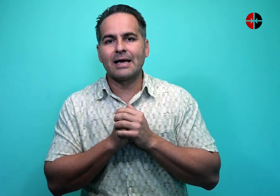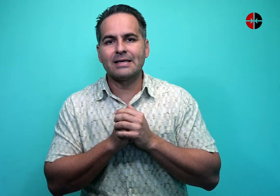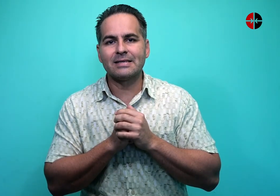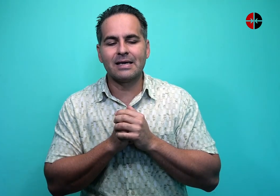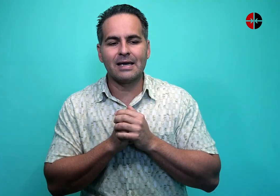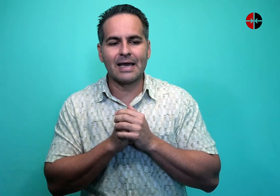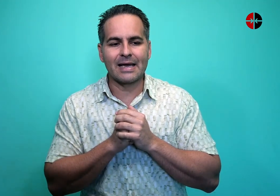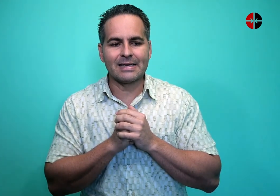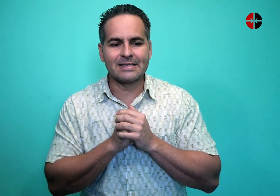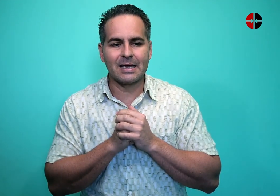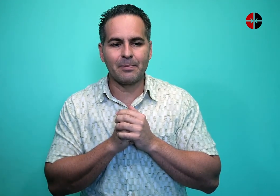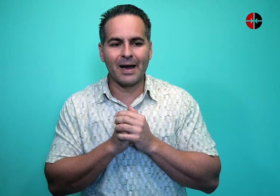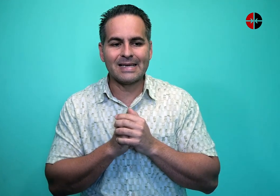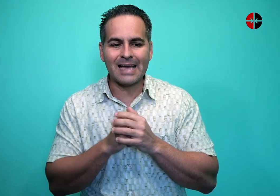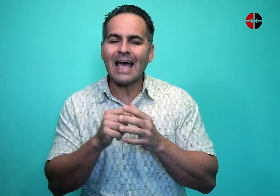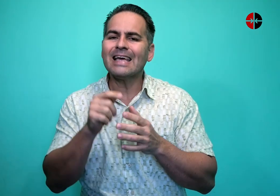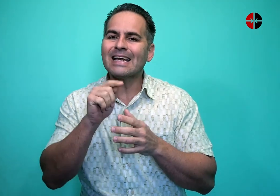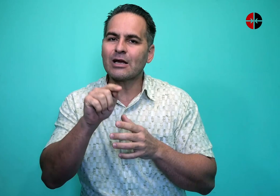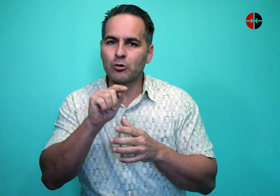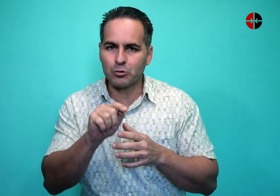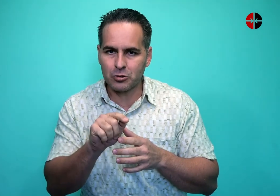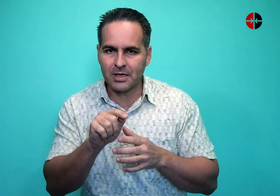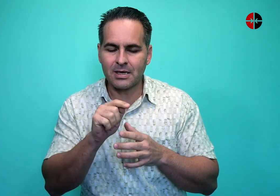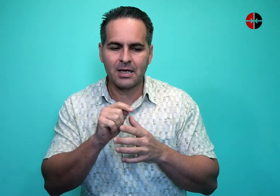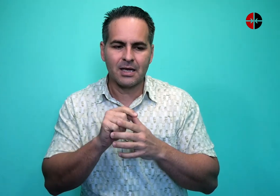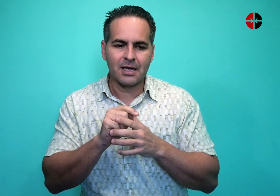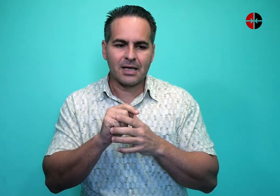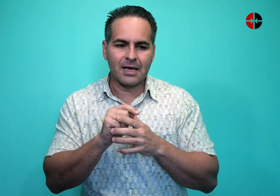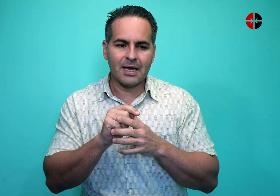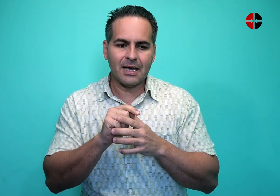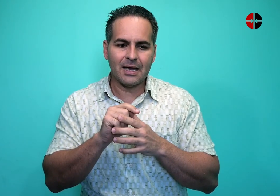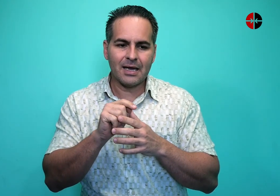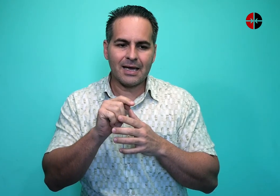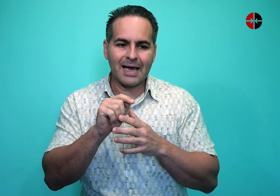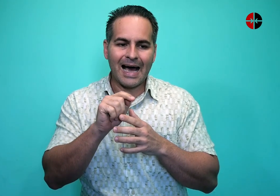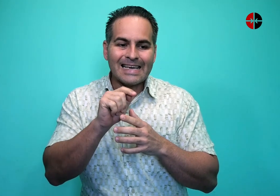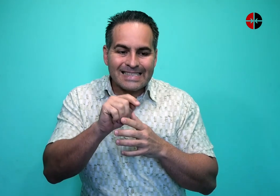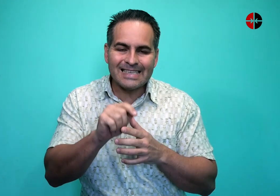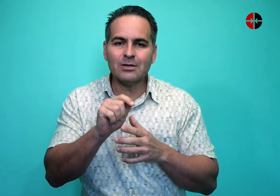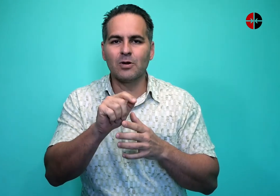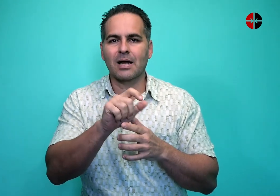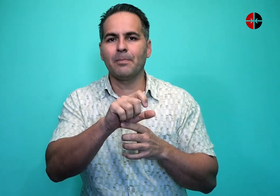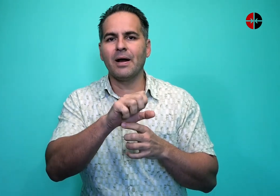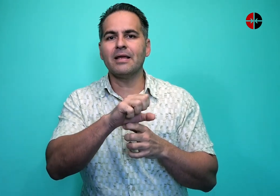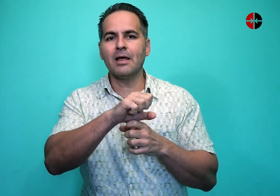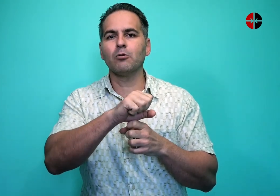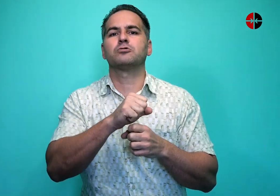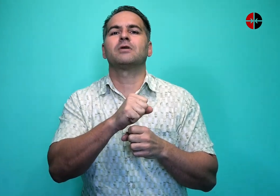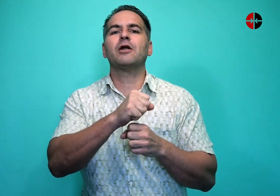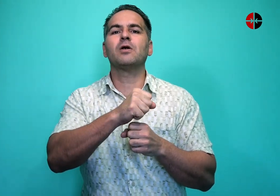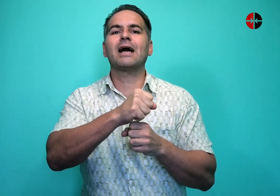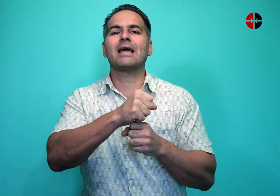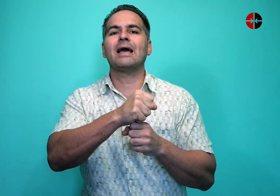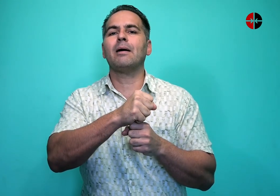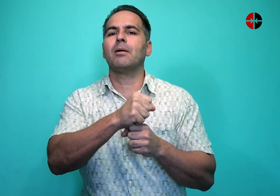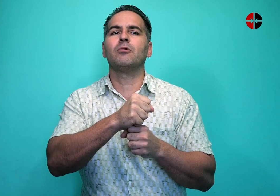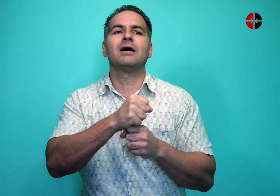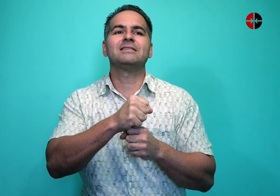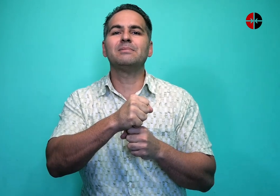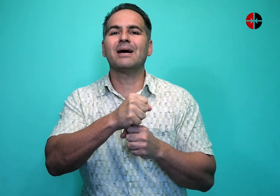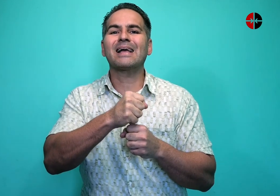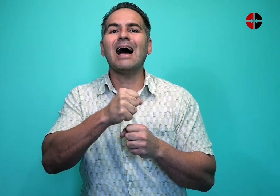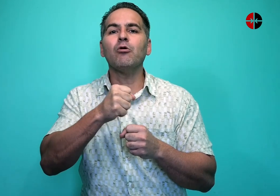en ese en ese país hay que reconocer que ha sido la campaña de bolsonaro